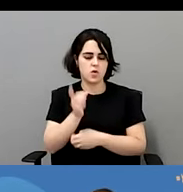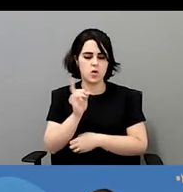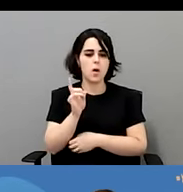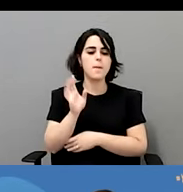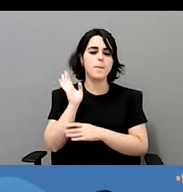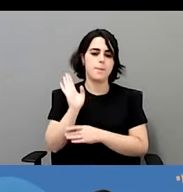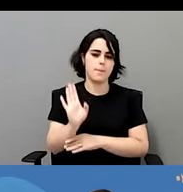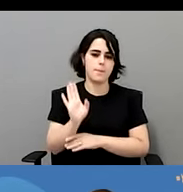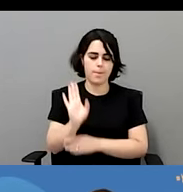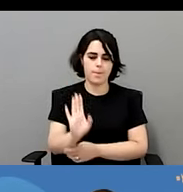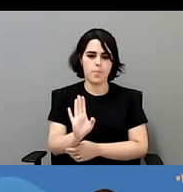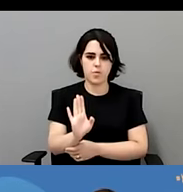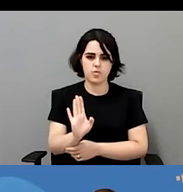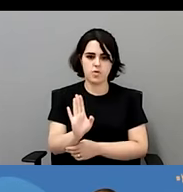está